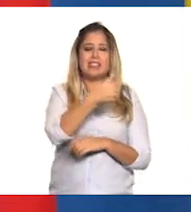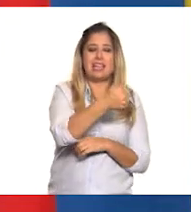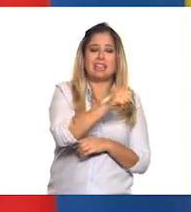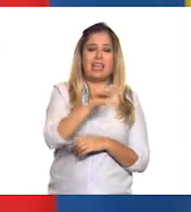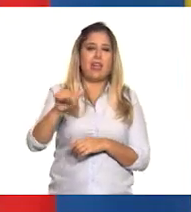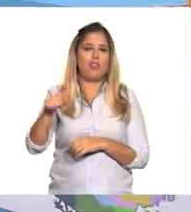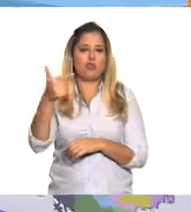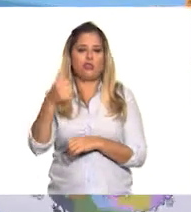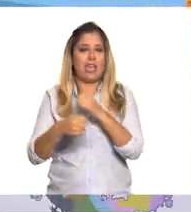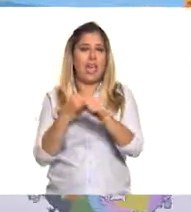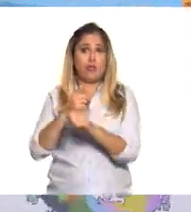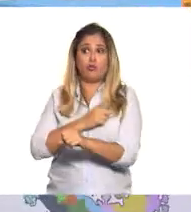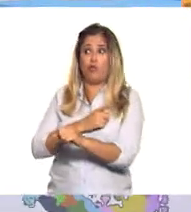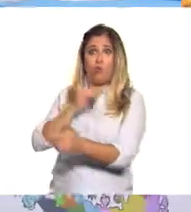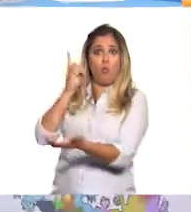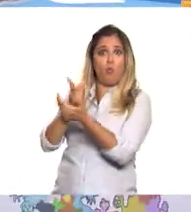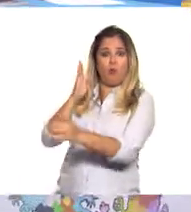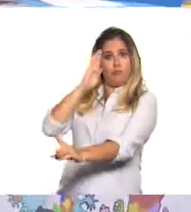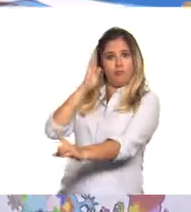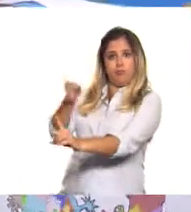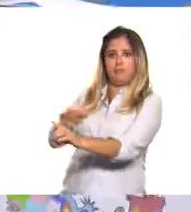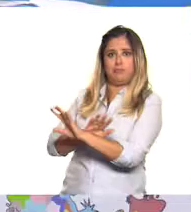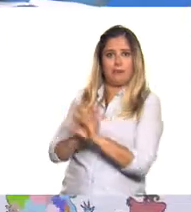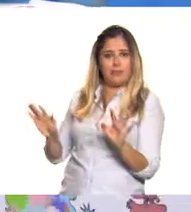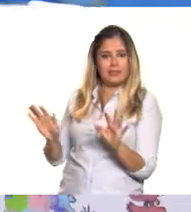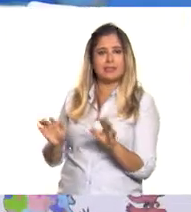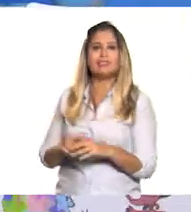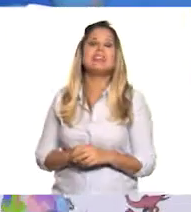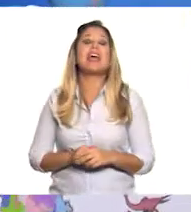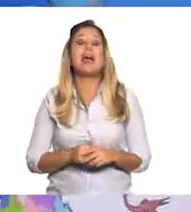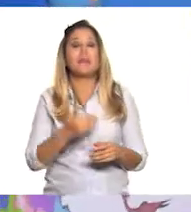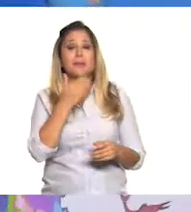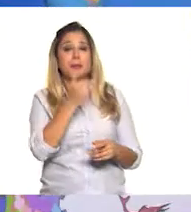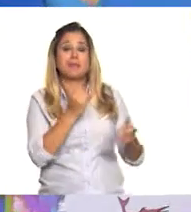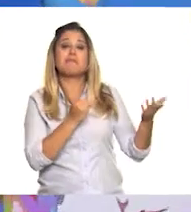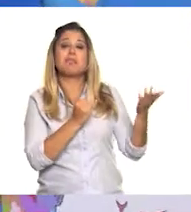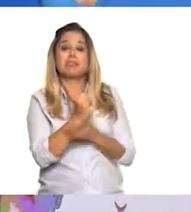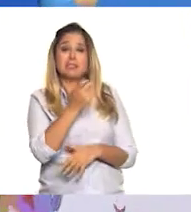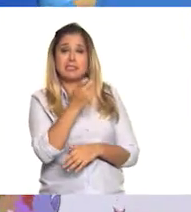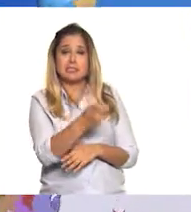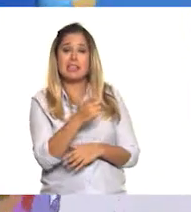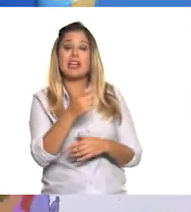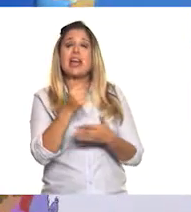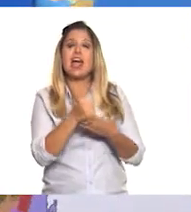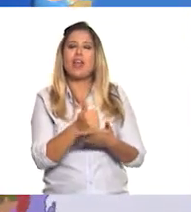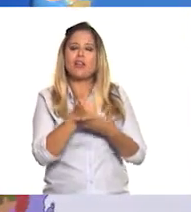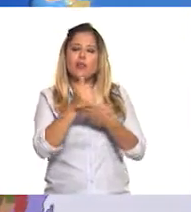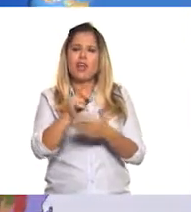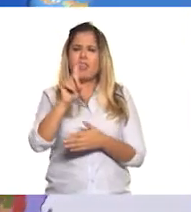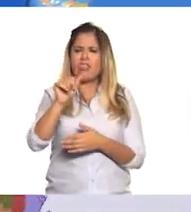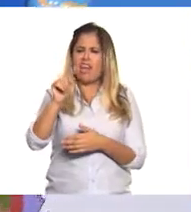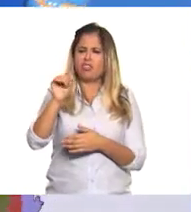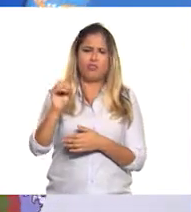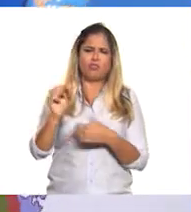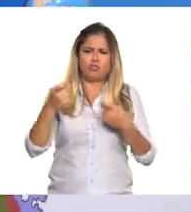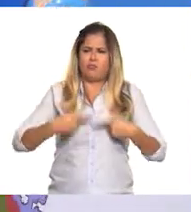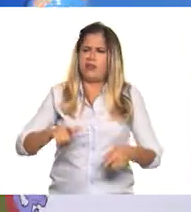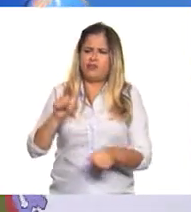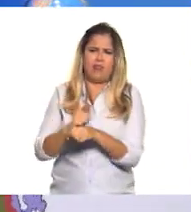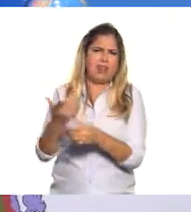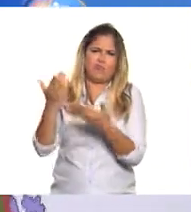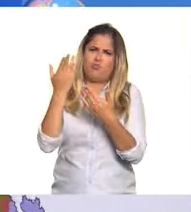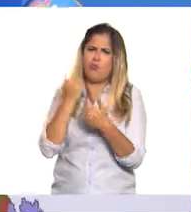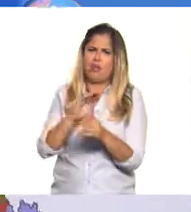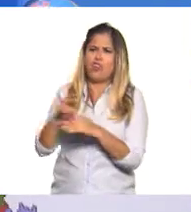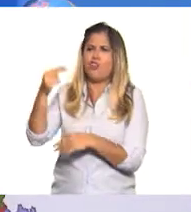12 años. Eso me parece una muy buena decisión, fíjate. Tener datos personales no les ayuda al propósito de su encuesta.